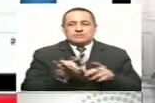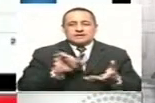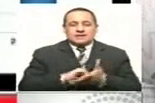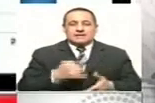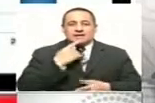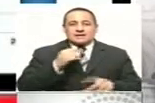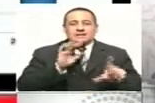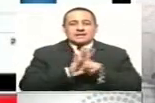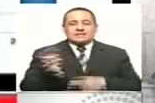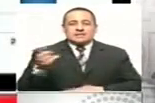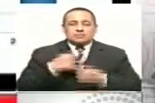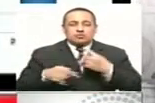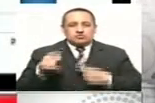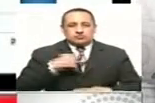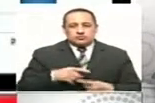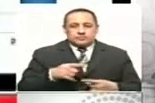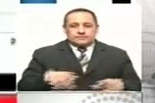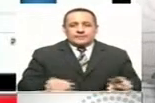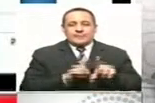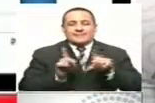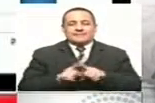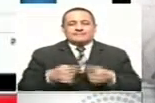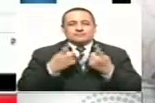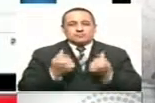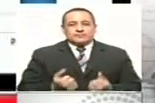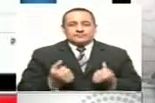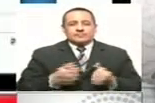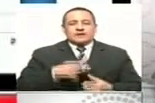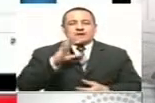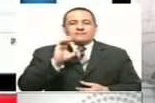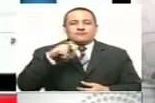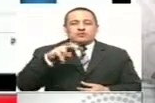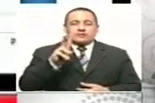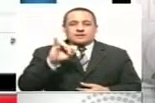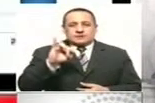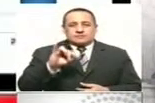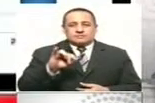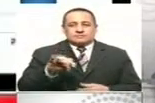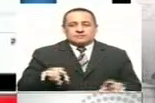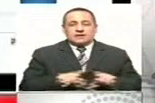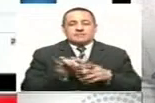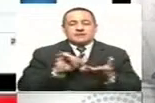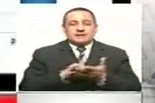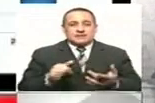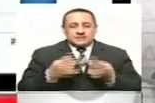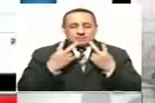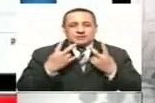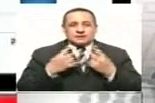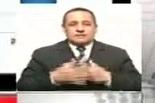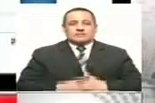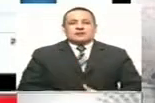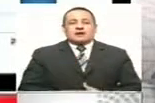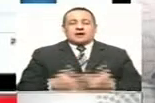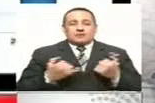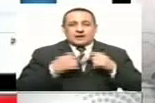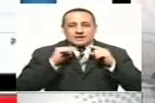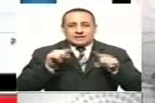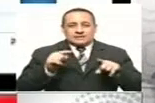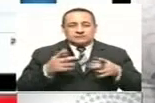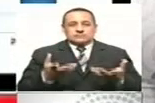ley de devolución de dinero a los Fonavit, ¿no? Entonces, eso